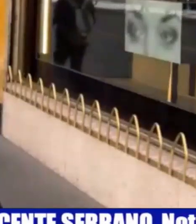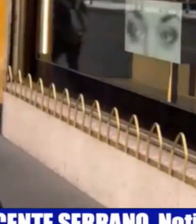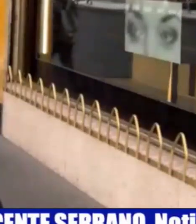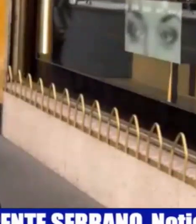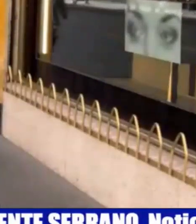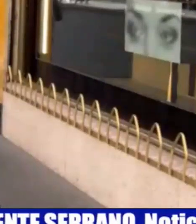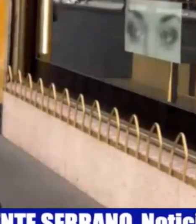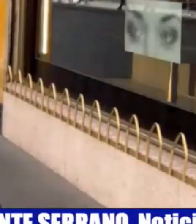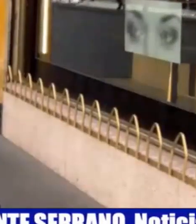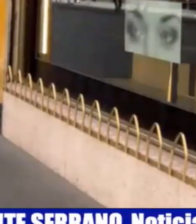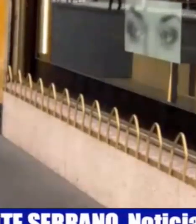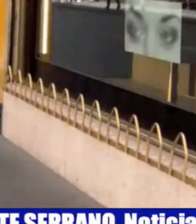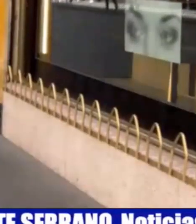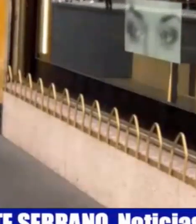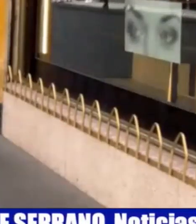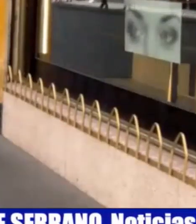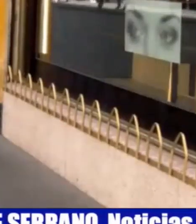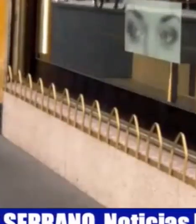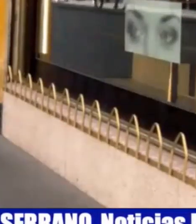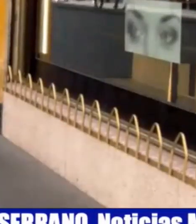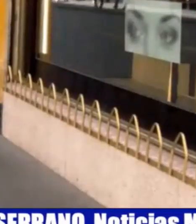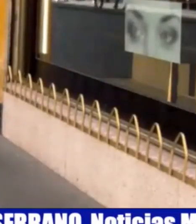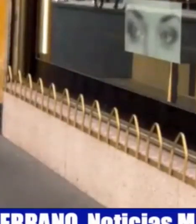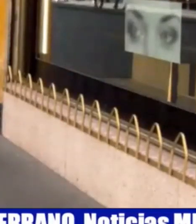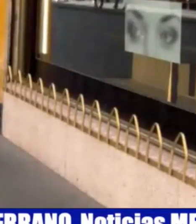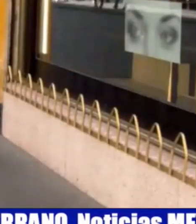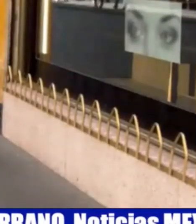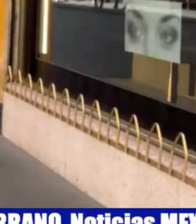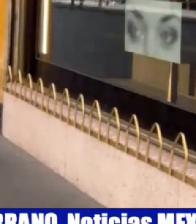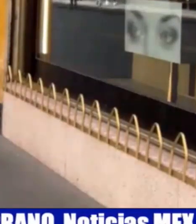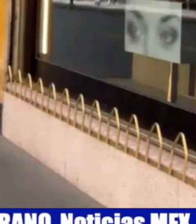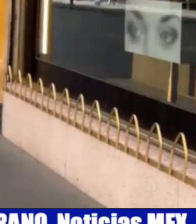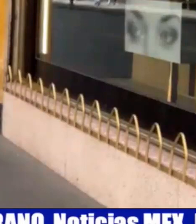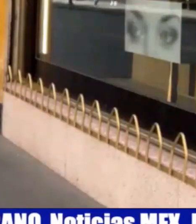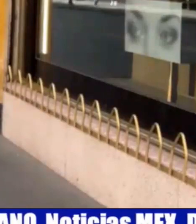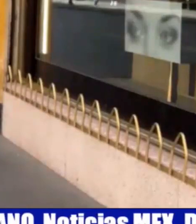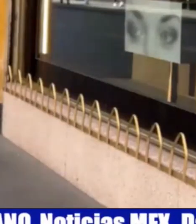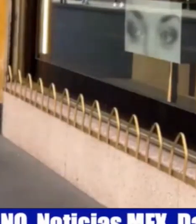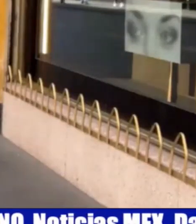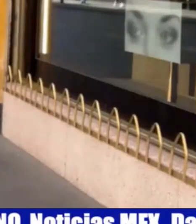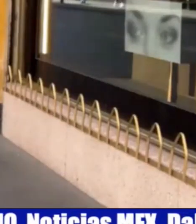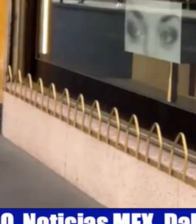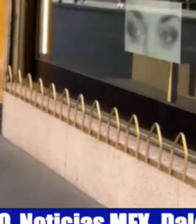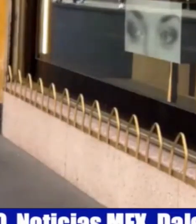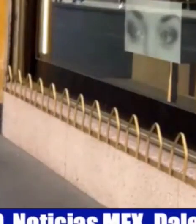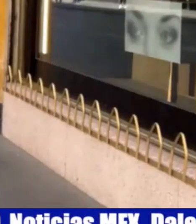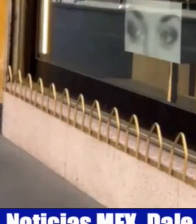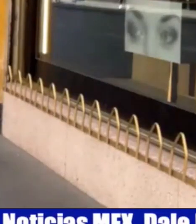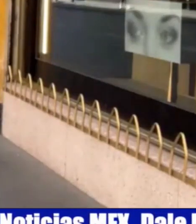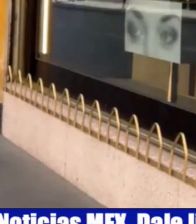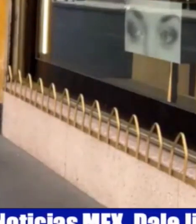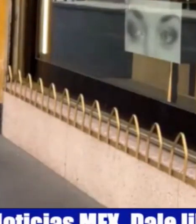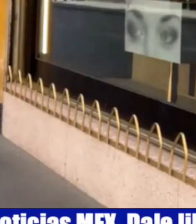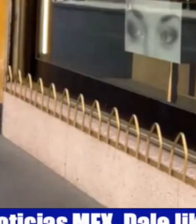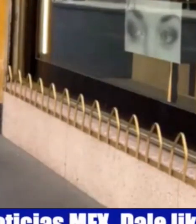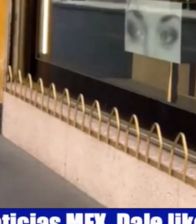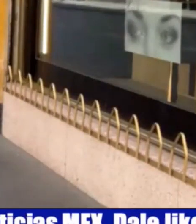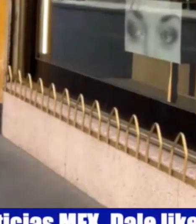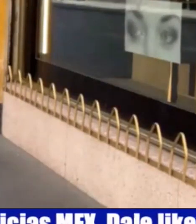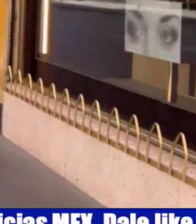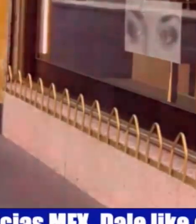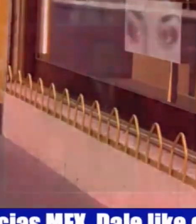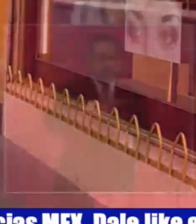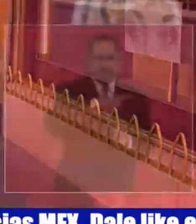mandatos experimentan caídas aceleradas de aprobación. Según el sondeo, el ranking de presidentes latinoamericanos